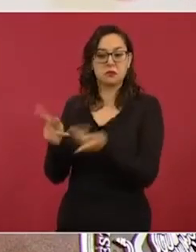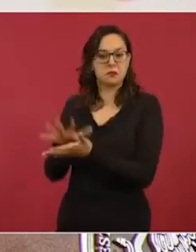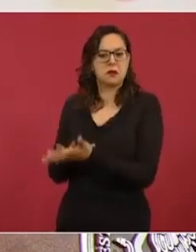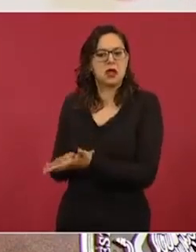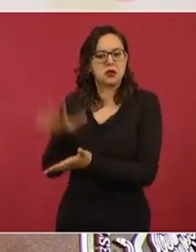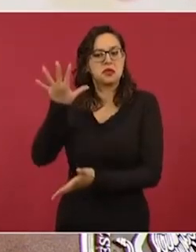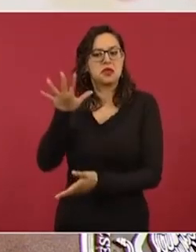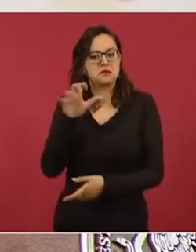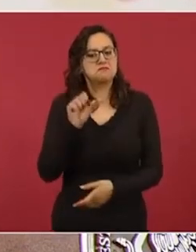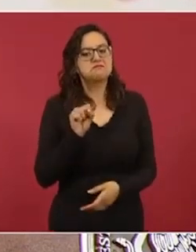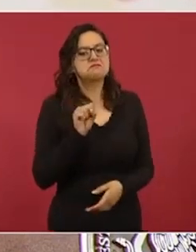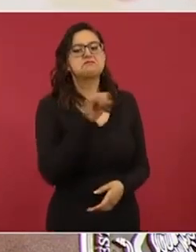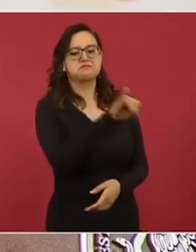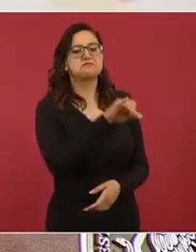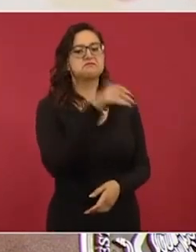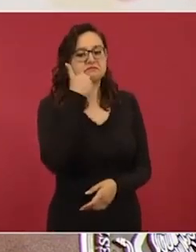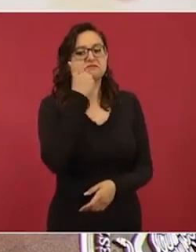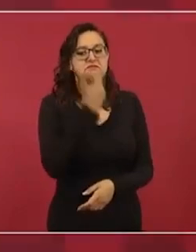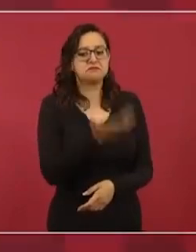favor.